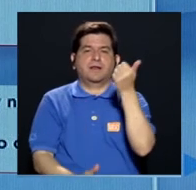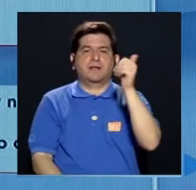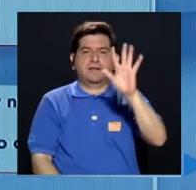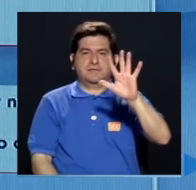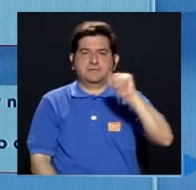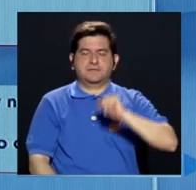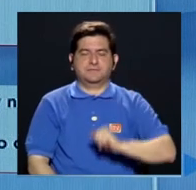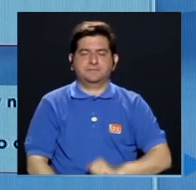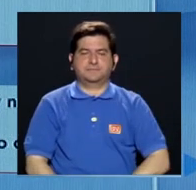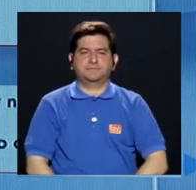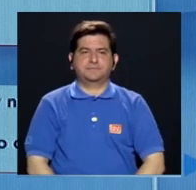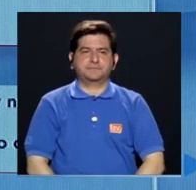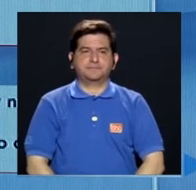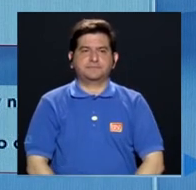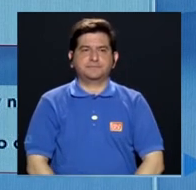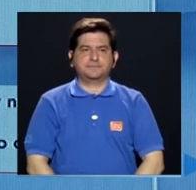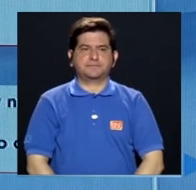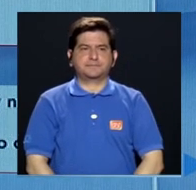2015.